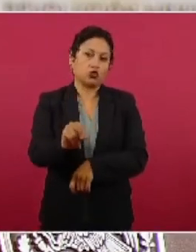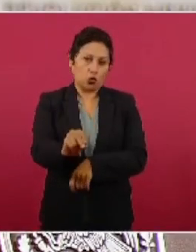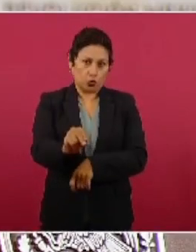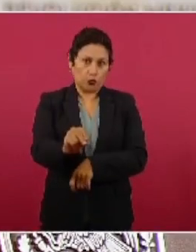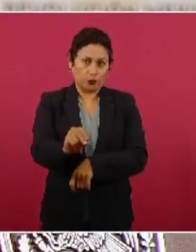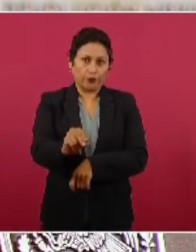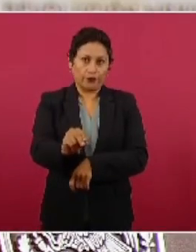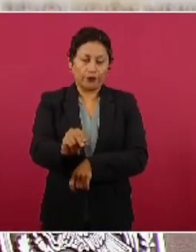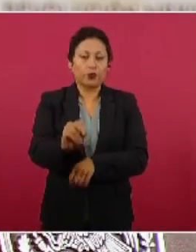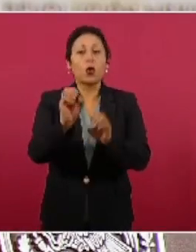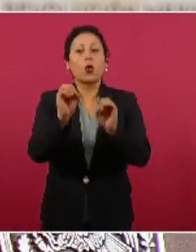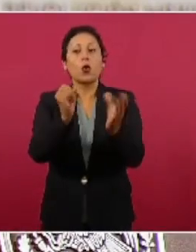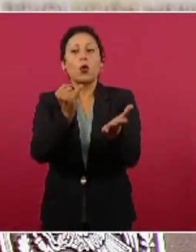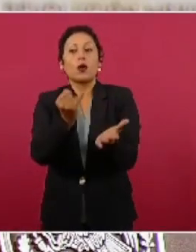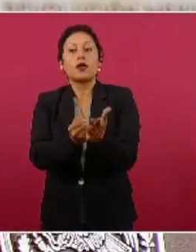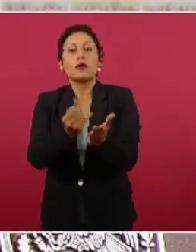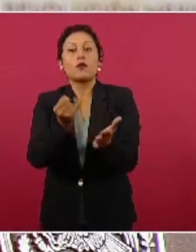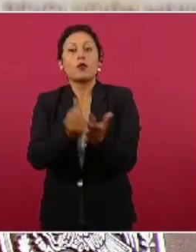sin aumentar impuestos,